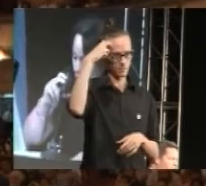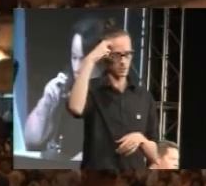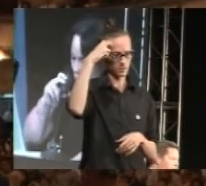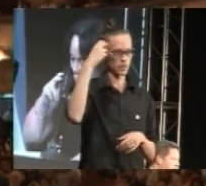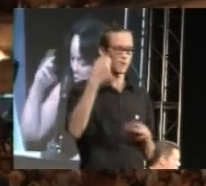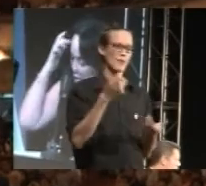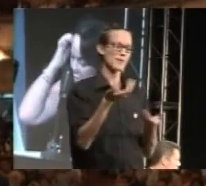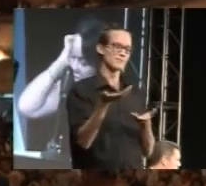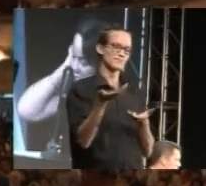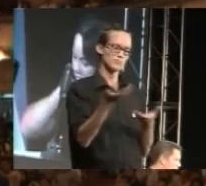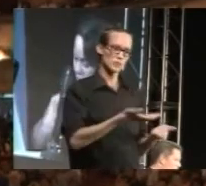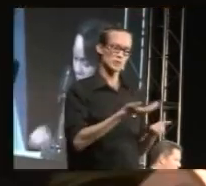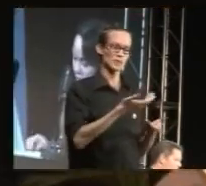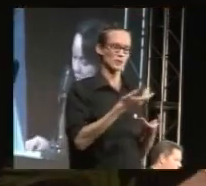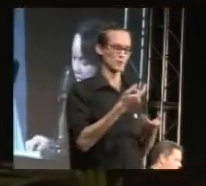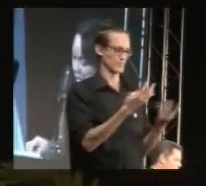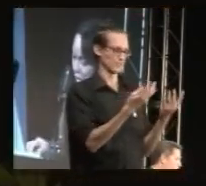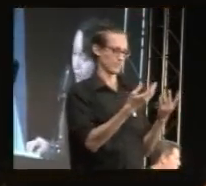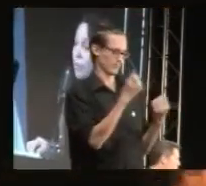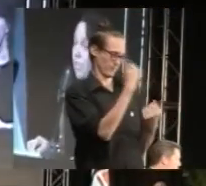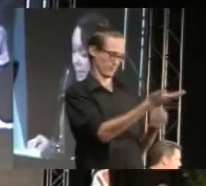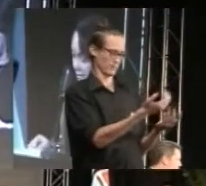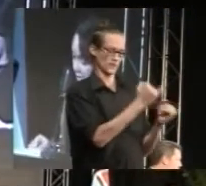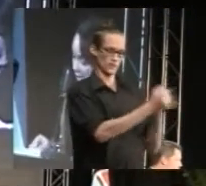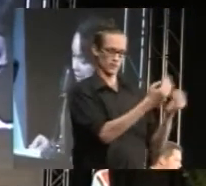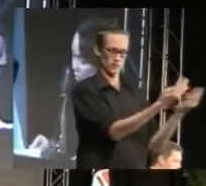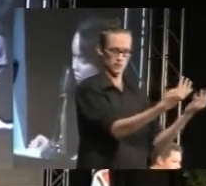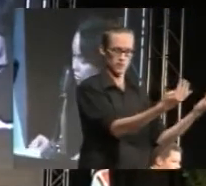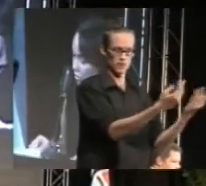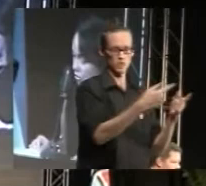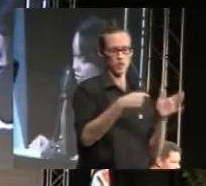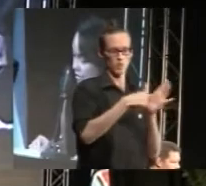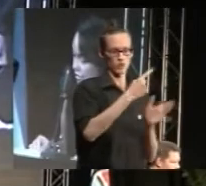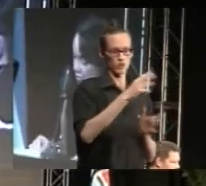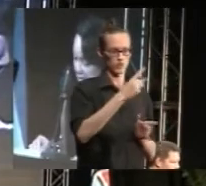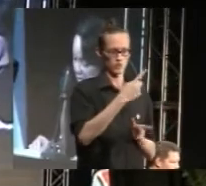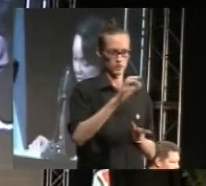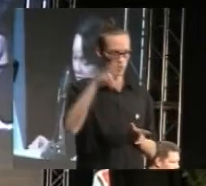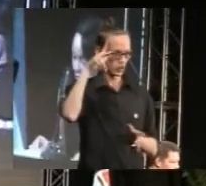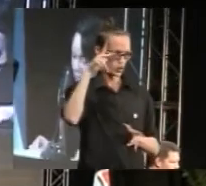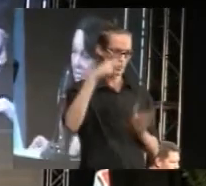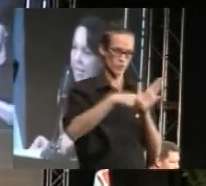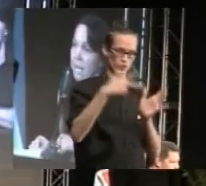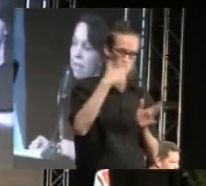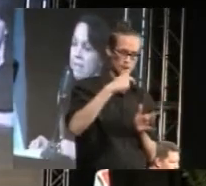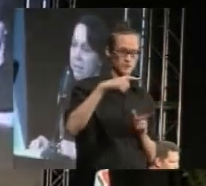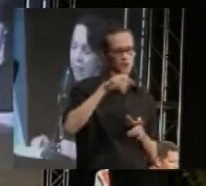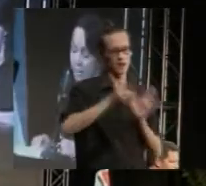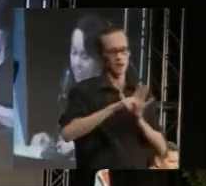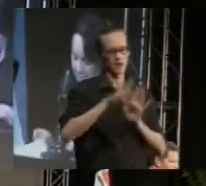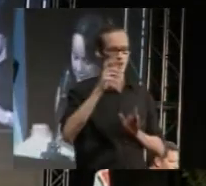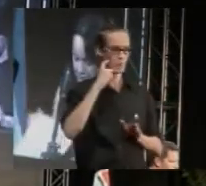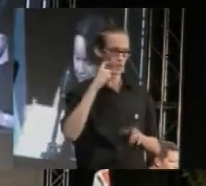Honorable Cuerpo la memoria de la Administración Municipal conforme establece el artículo 108, inciso H, de la Ley Provincial